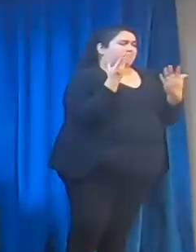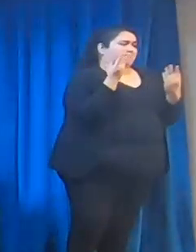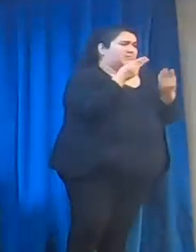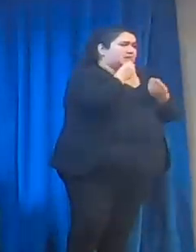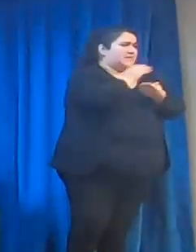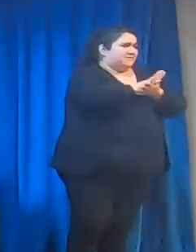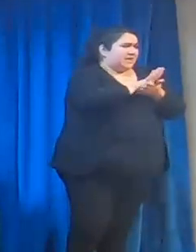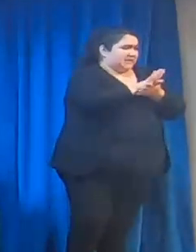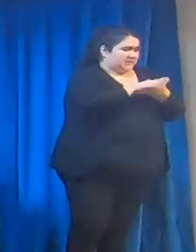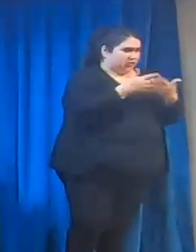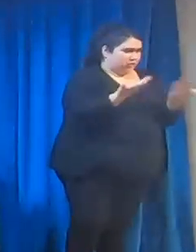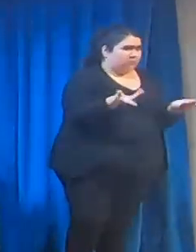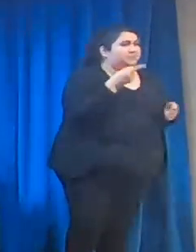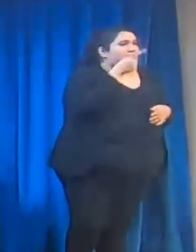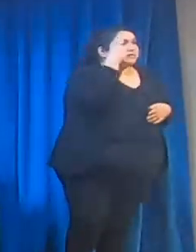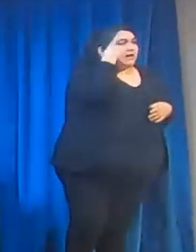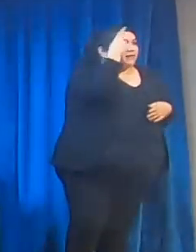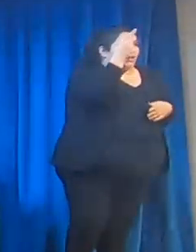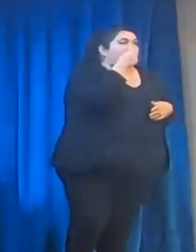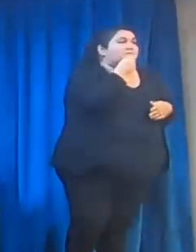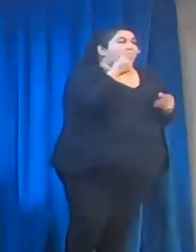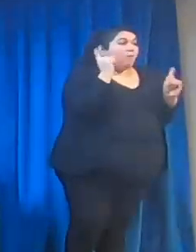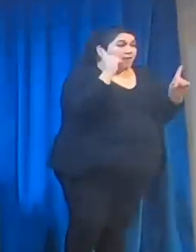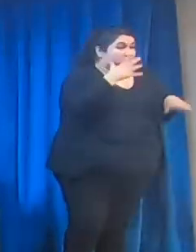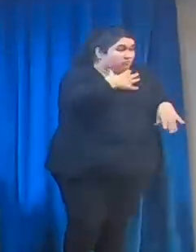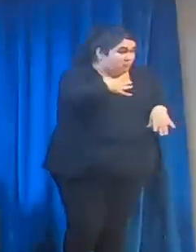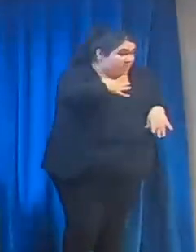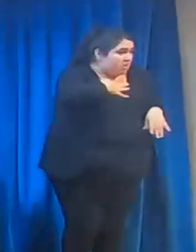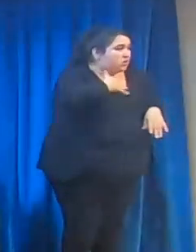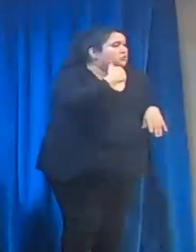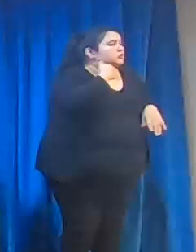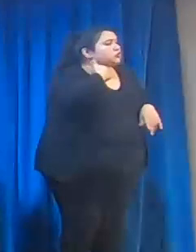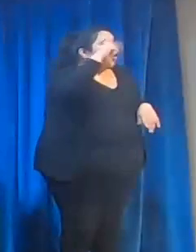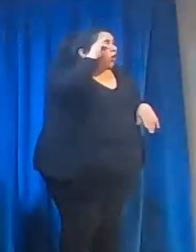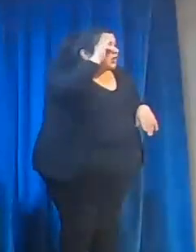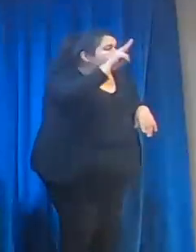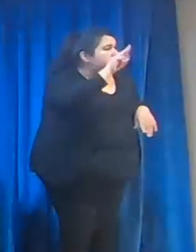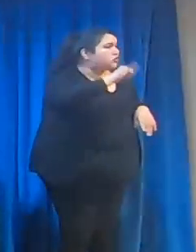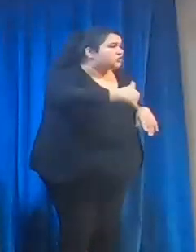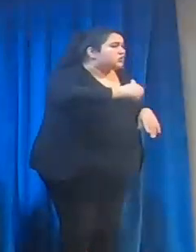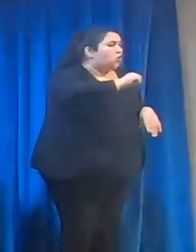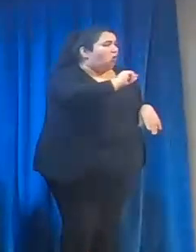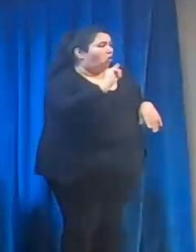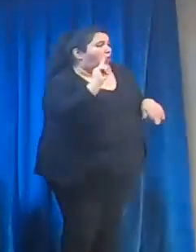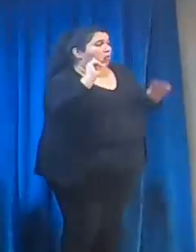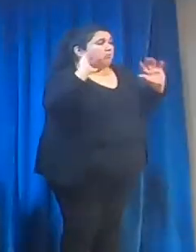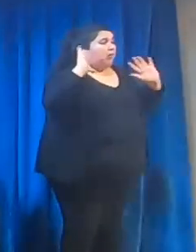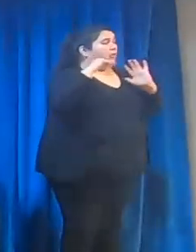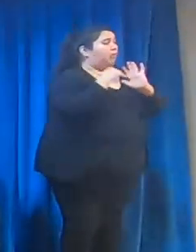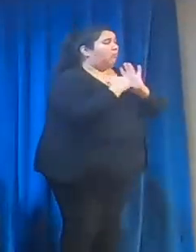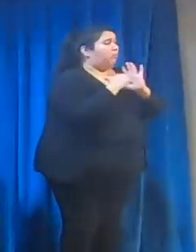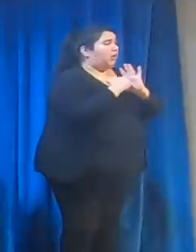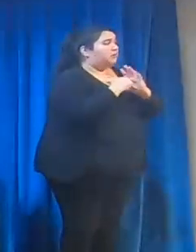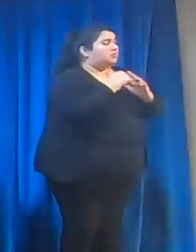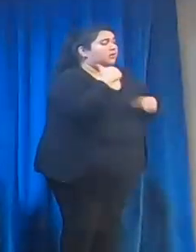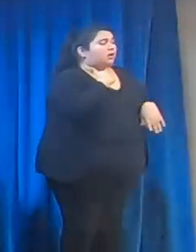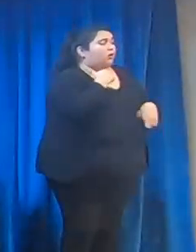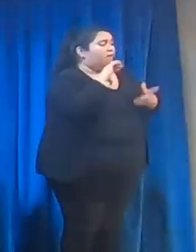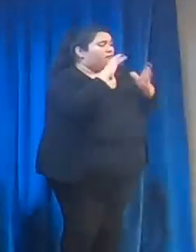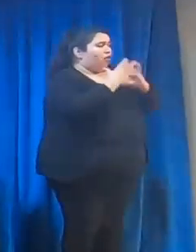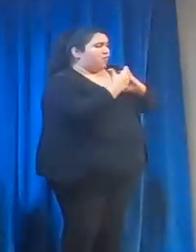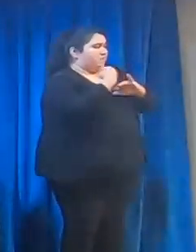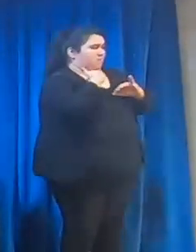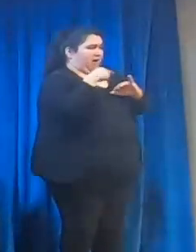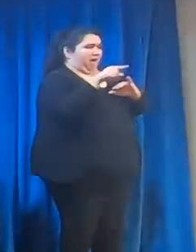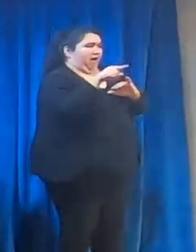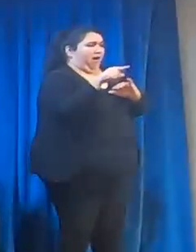Es esta idea, ¿no? Vos podés ser mi profesor, ¿sí?, pero si yo te respeto o no, depende de cuál es la